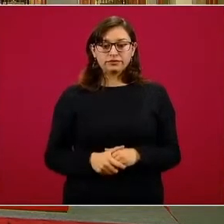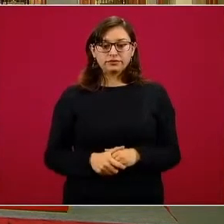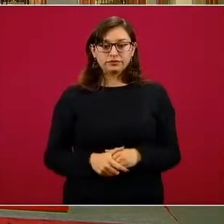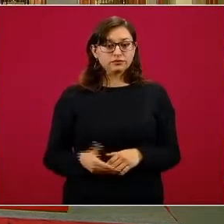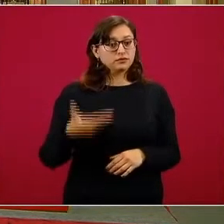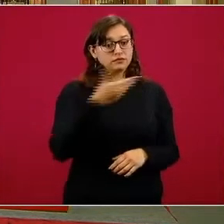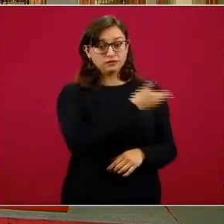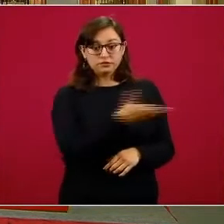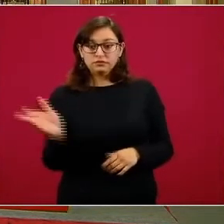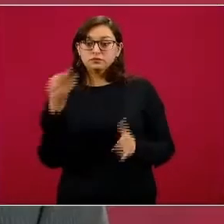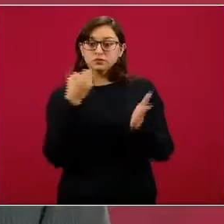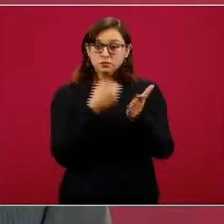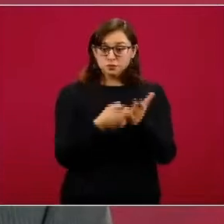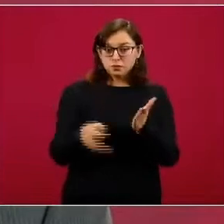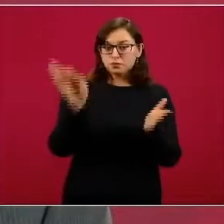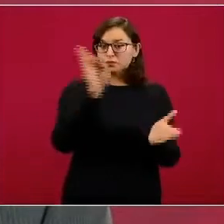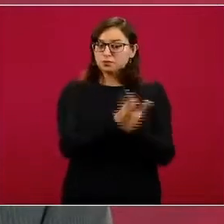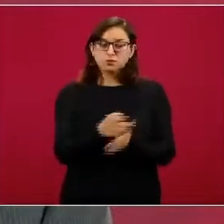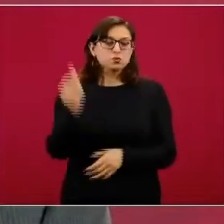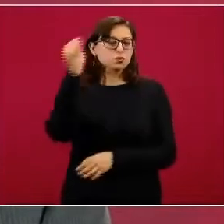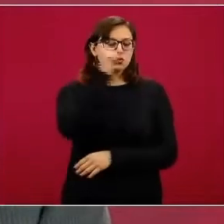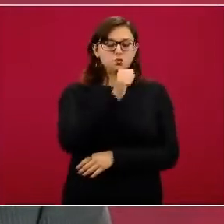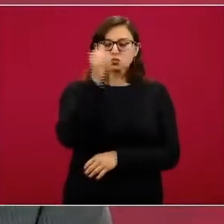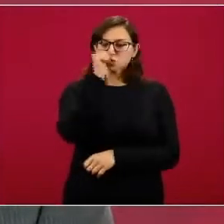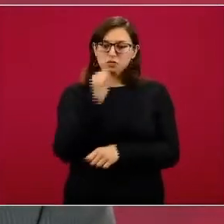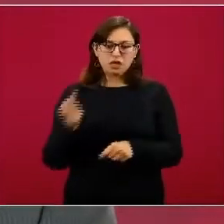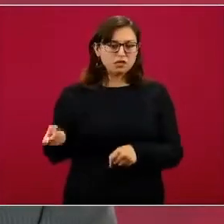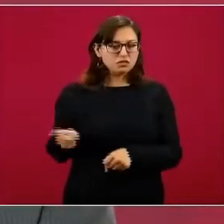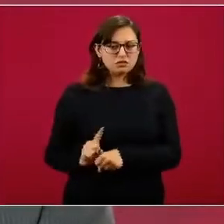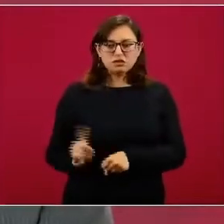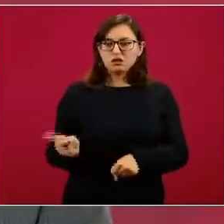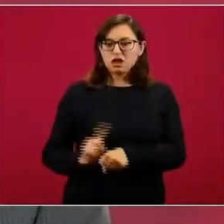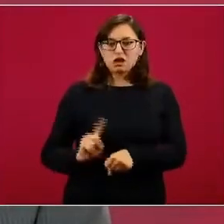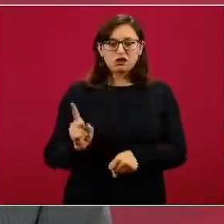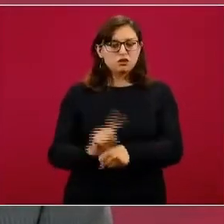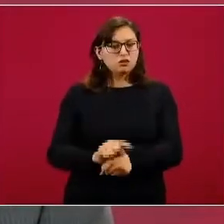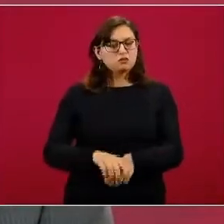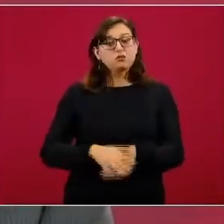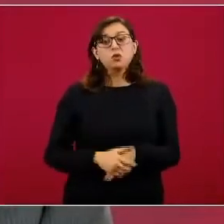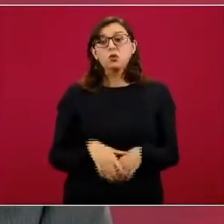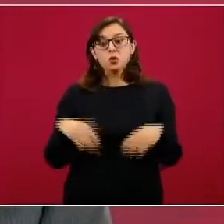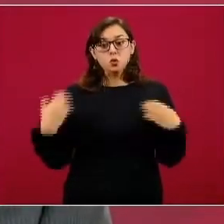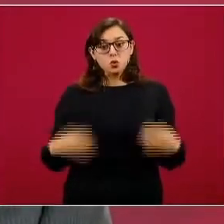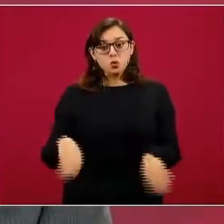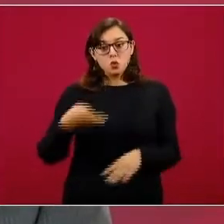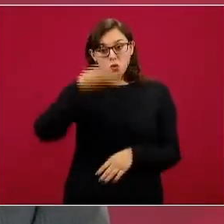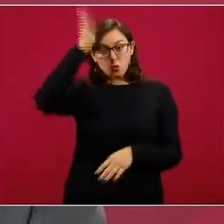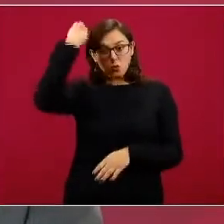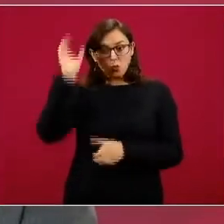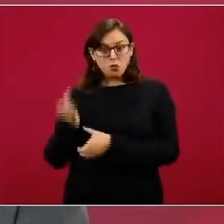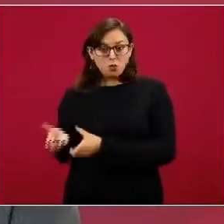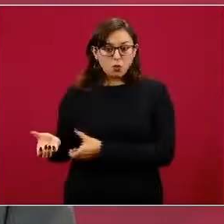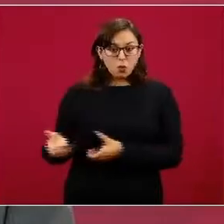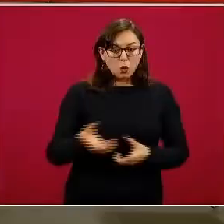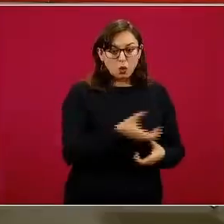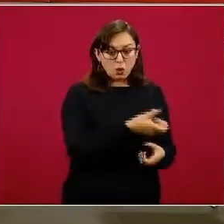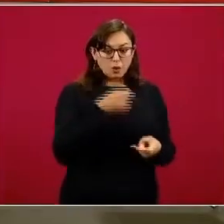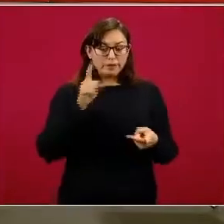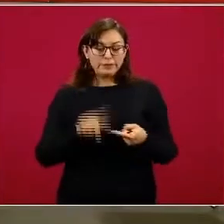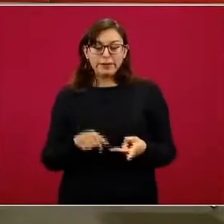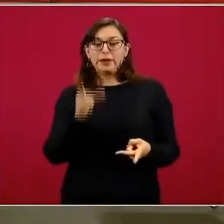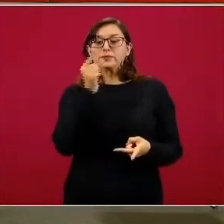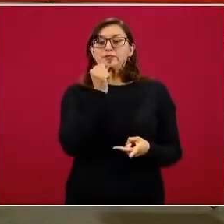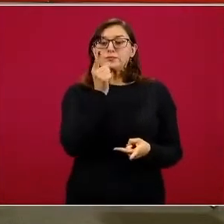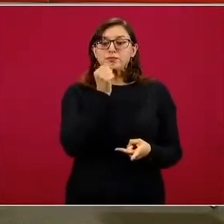Héroes de siempre y de cada día, los bomberos, la policía, los encargados de